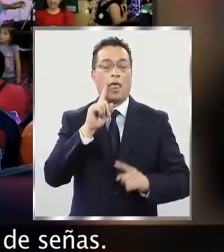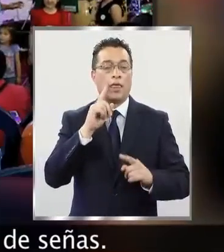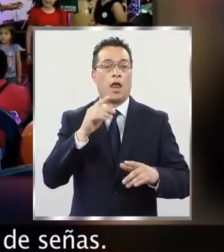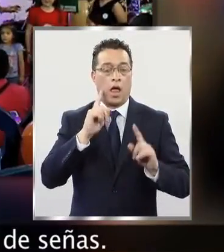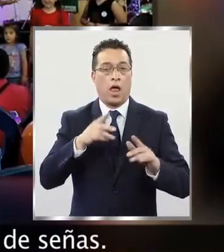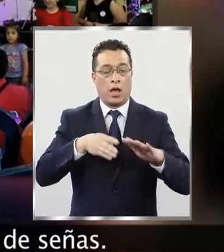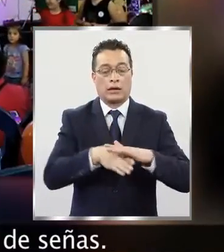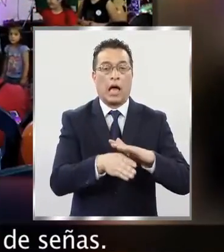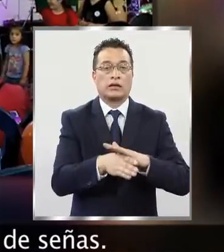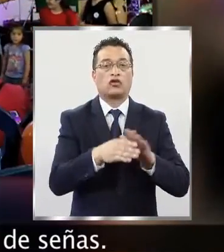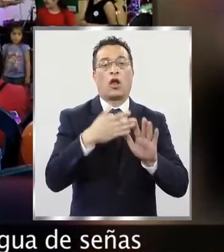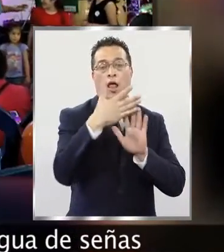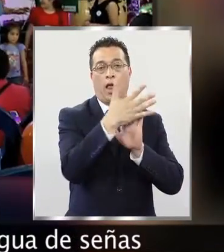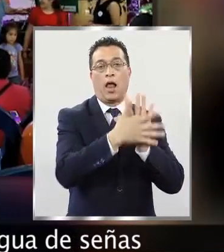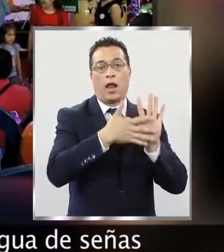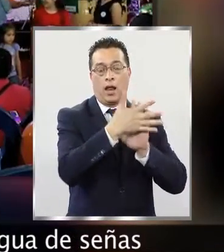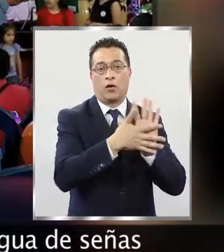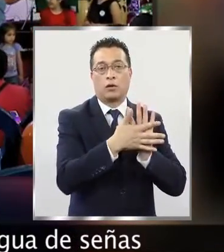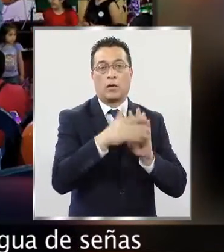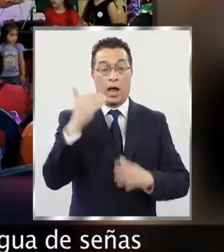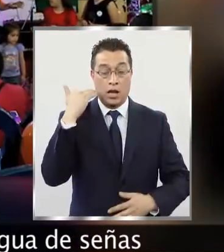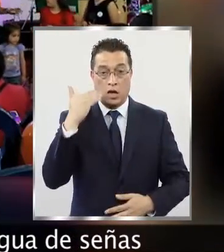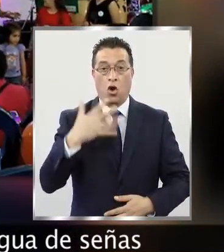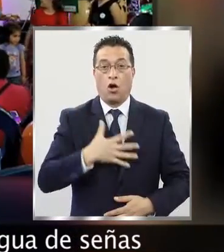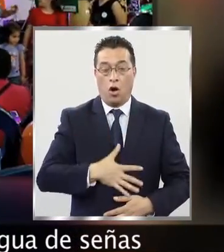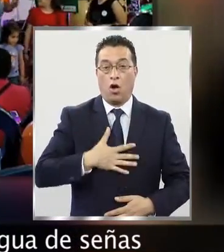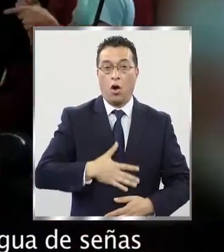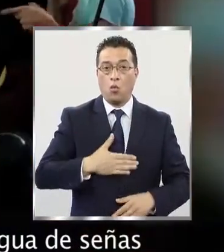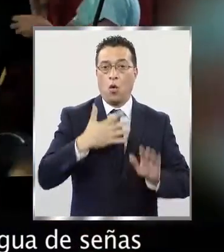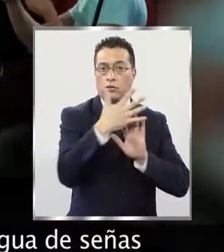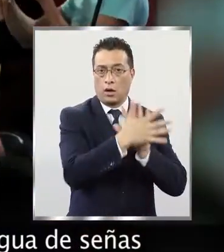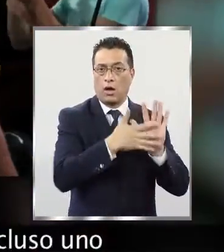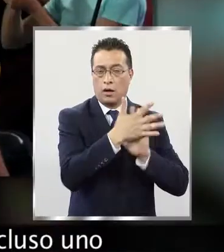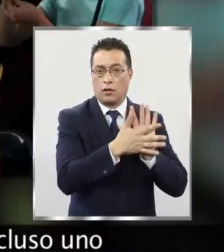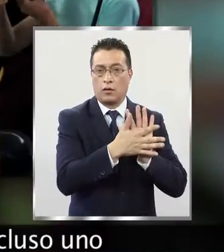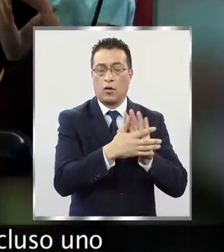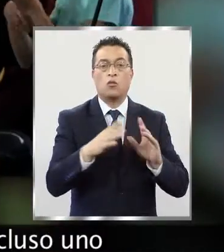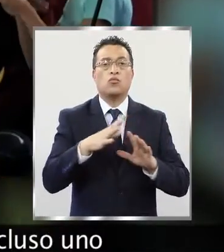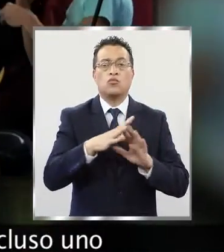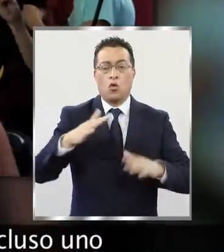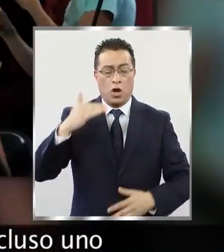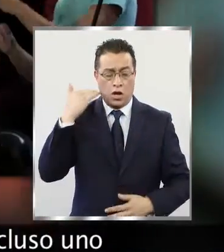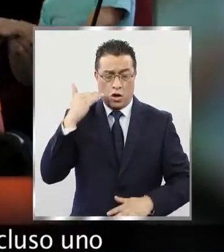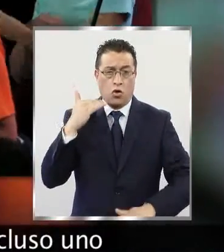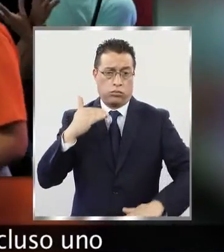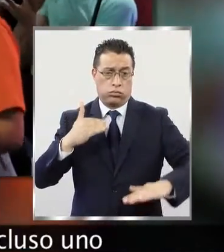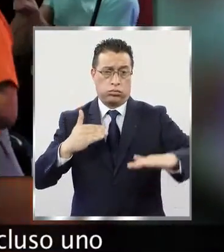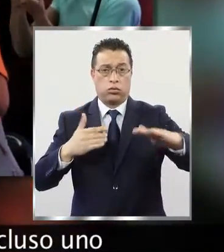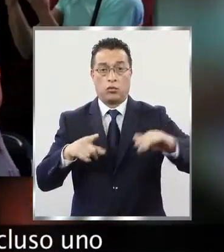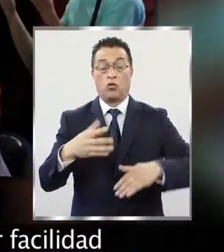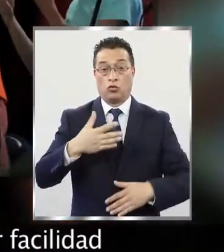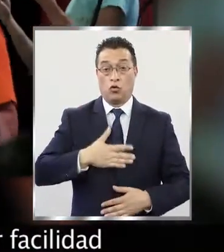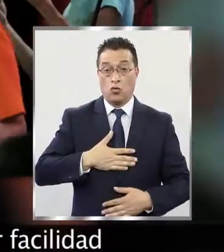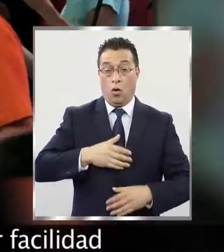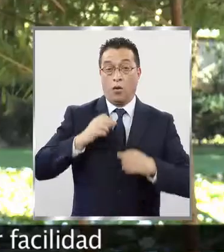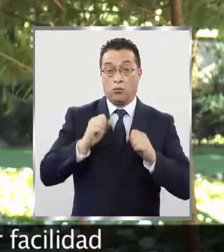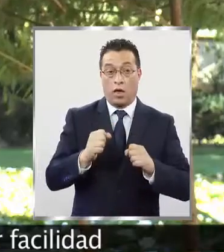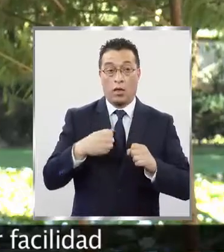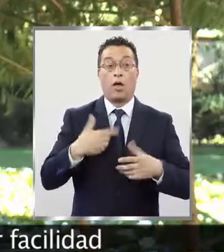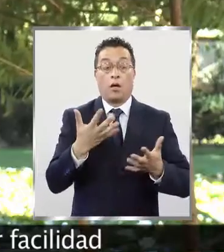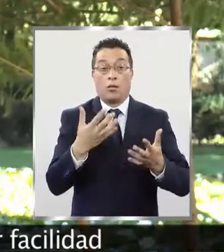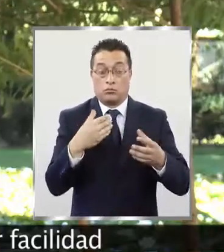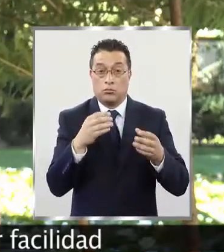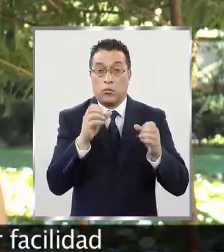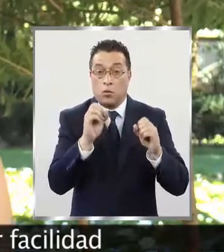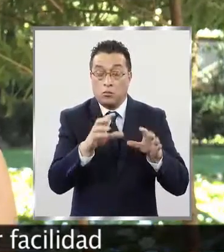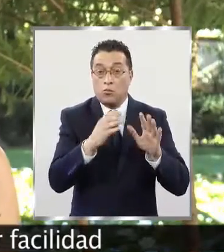la lengua de señas. A los niños les encanta la lengua de señas, desde muy chicos, incluso uno puede enseñar con